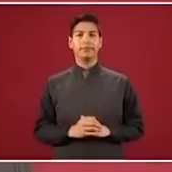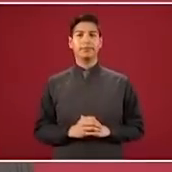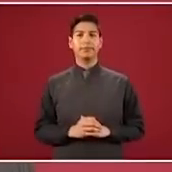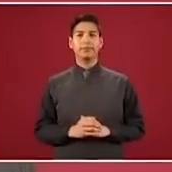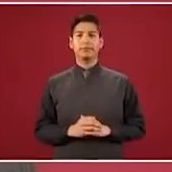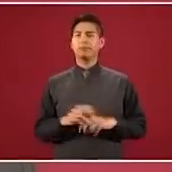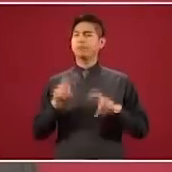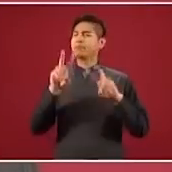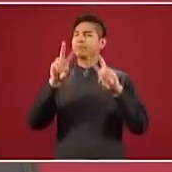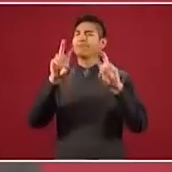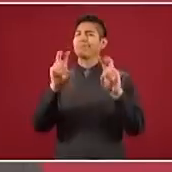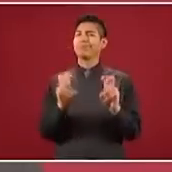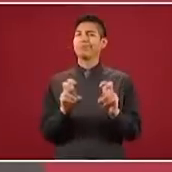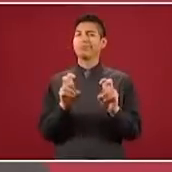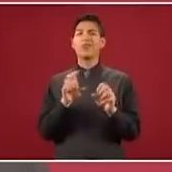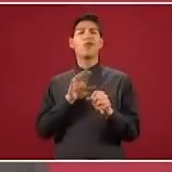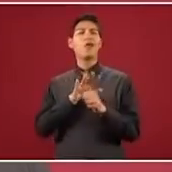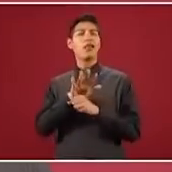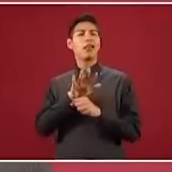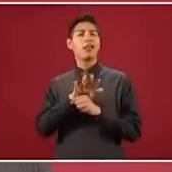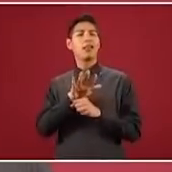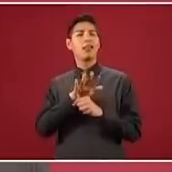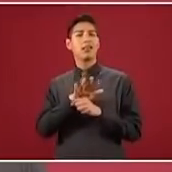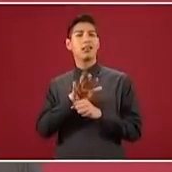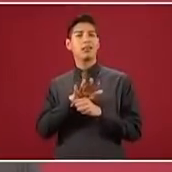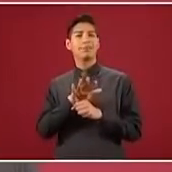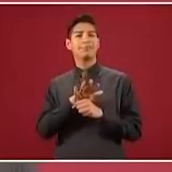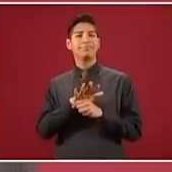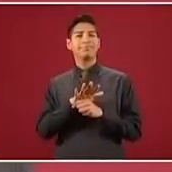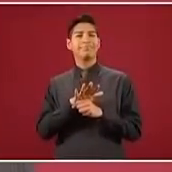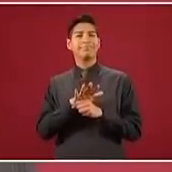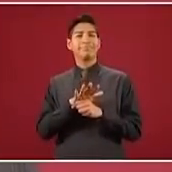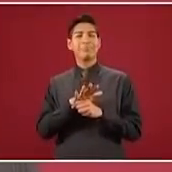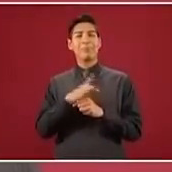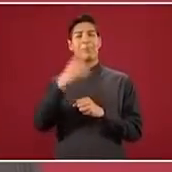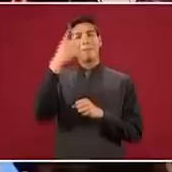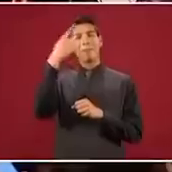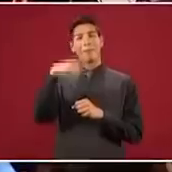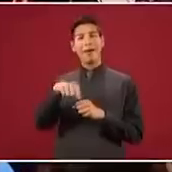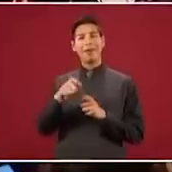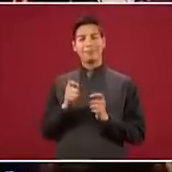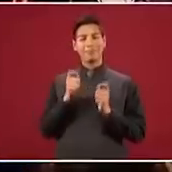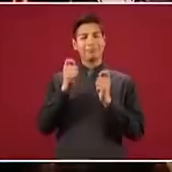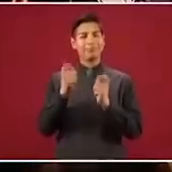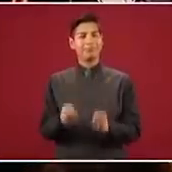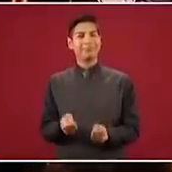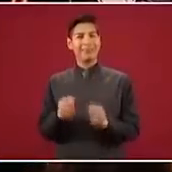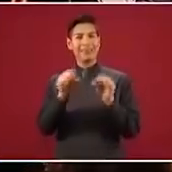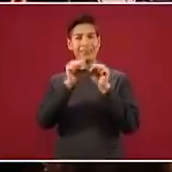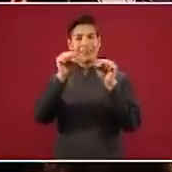El propósito es establecer el sistema de salud